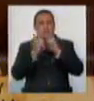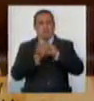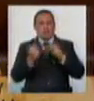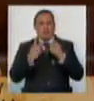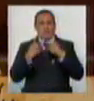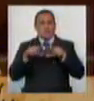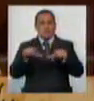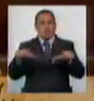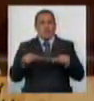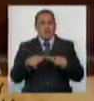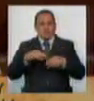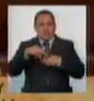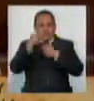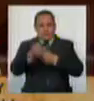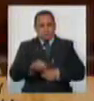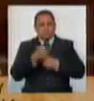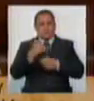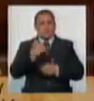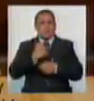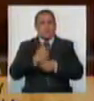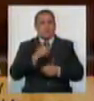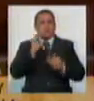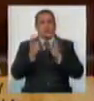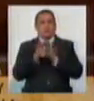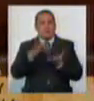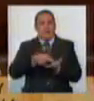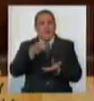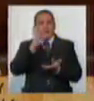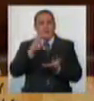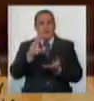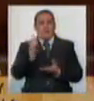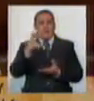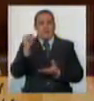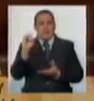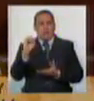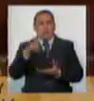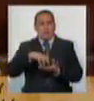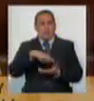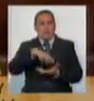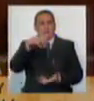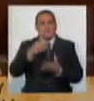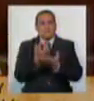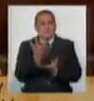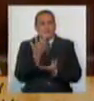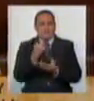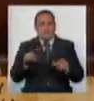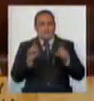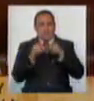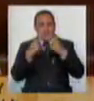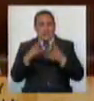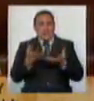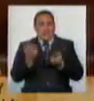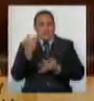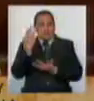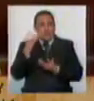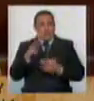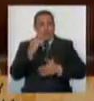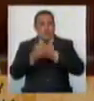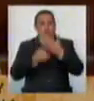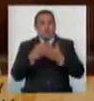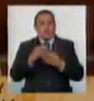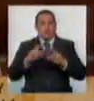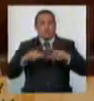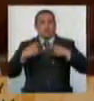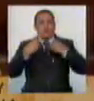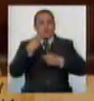en terrenos para sembrar productos alternativos como café, cacao y piña. Esperamos duplicar esta cifra el próximo